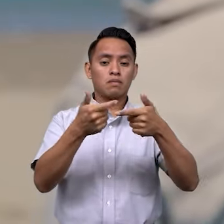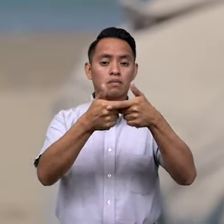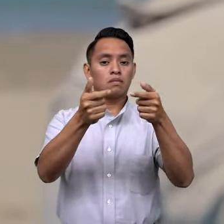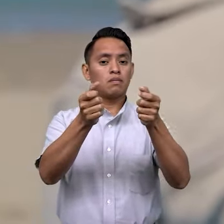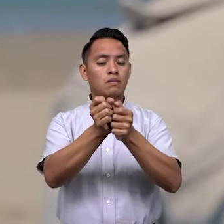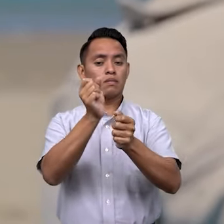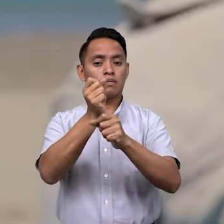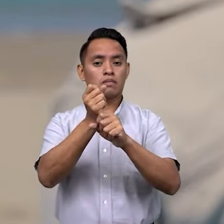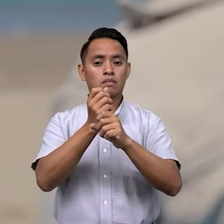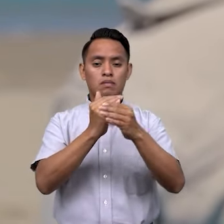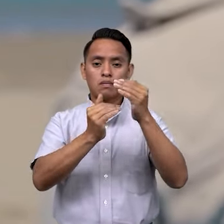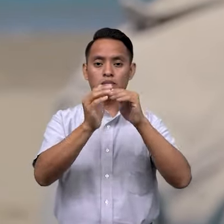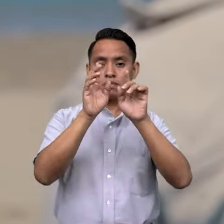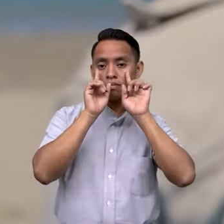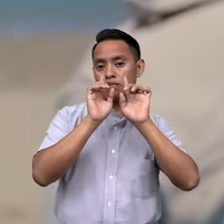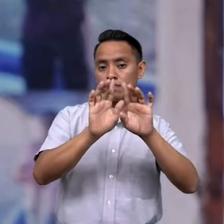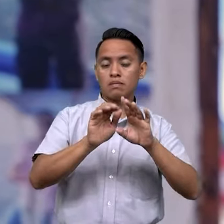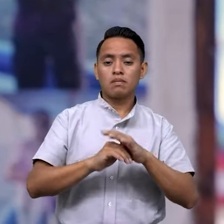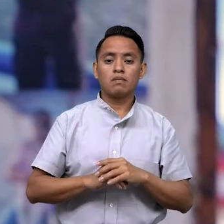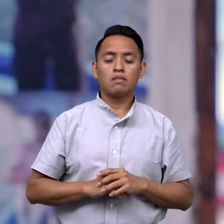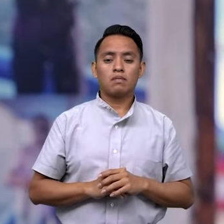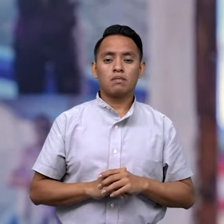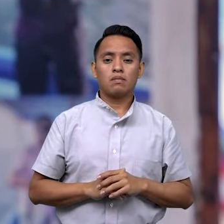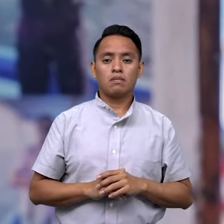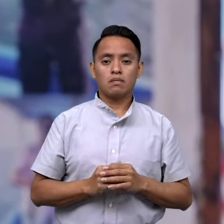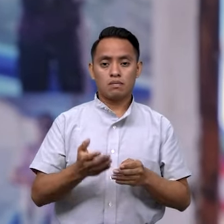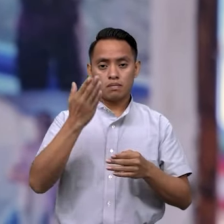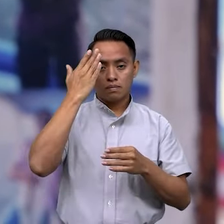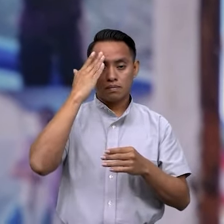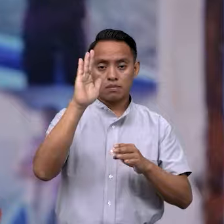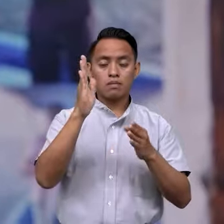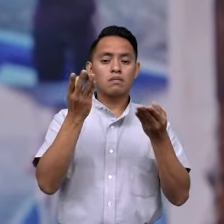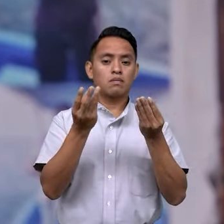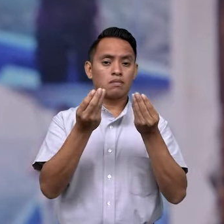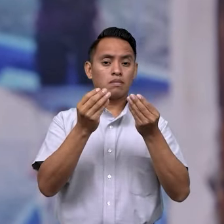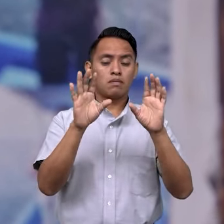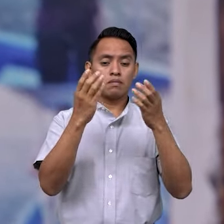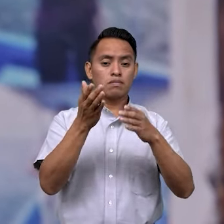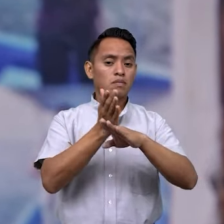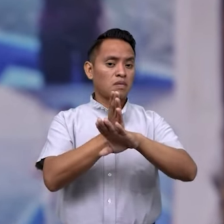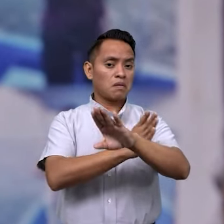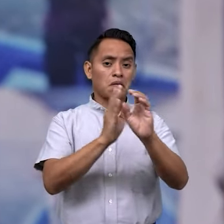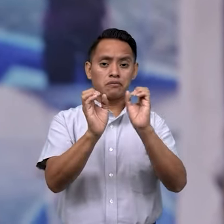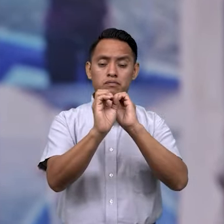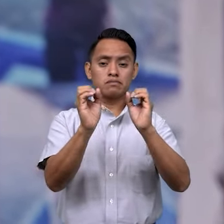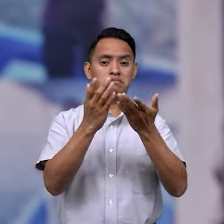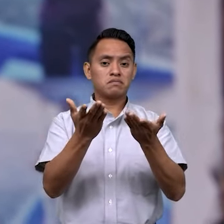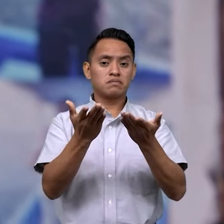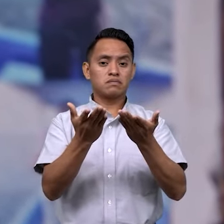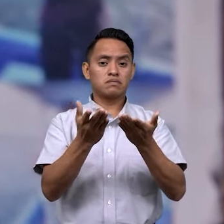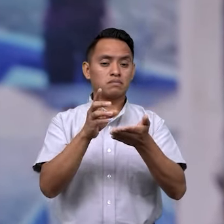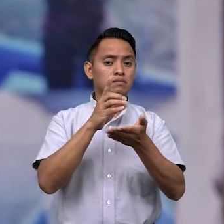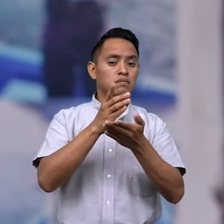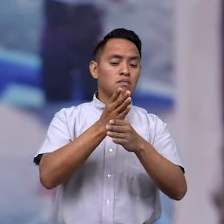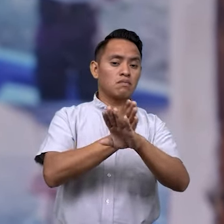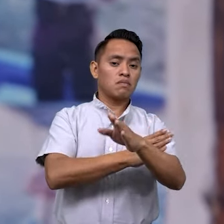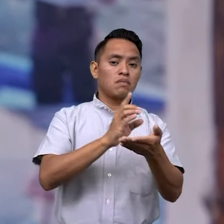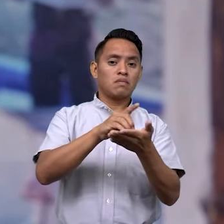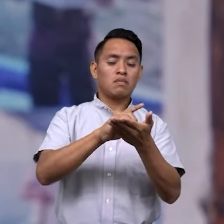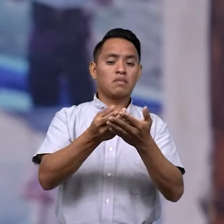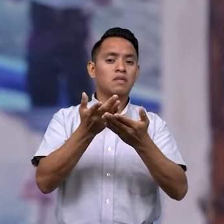estar un poco más seguros ante cualquier eventualidad. Nos hace saber muchas cosas que pues, antes casi no sabíamos, era un mito, como esto de